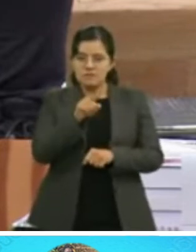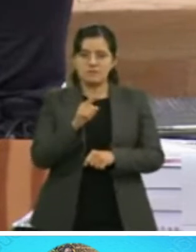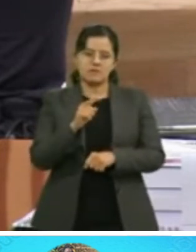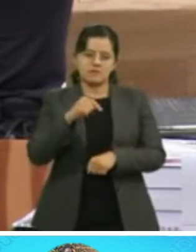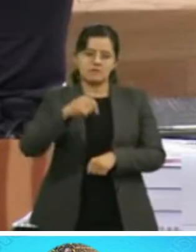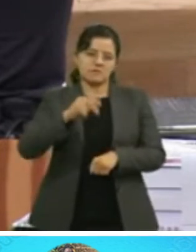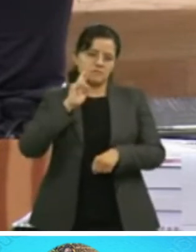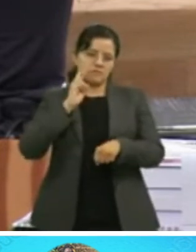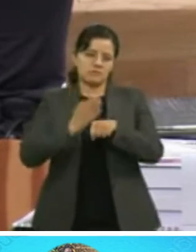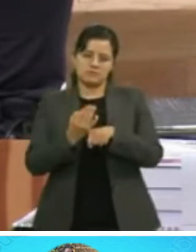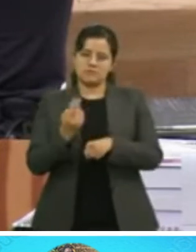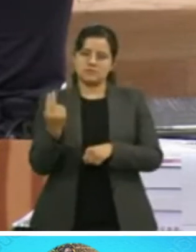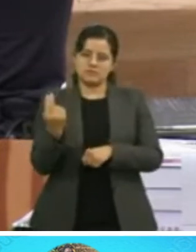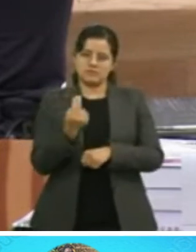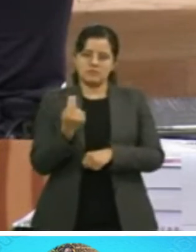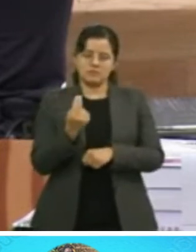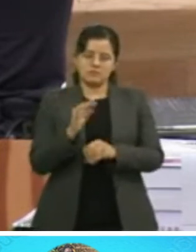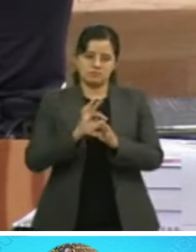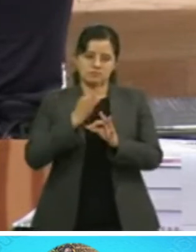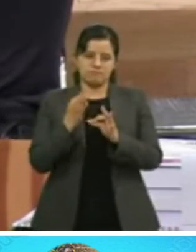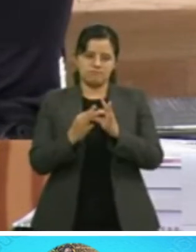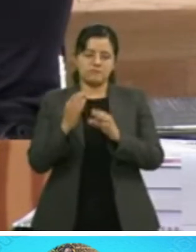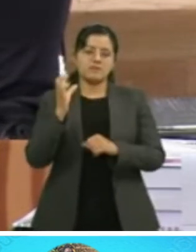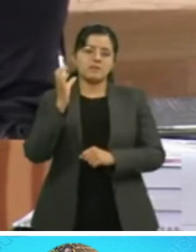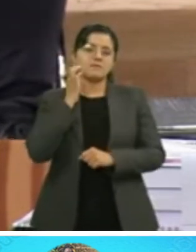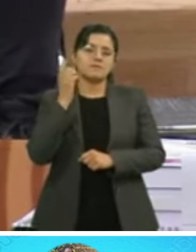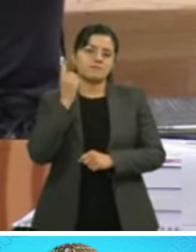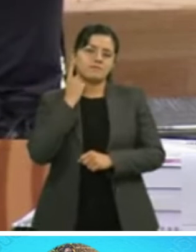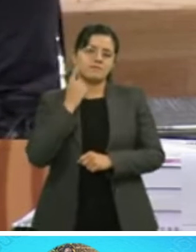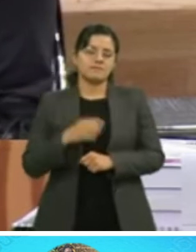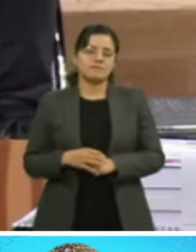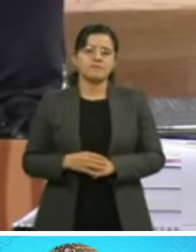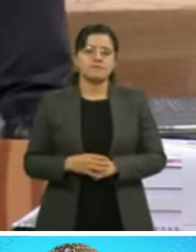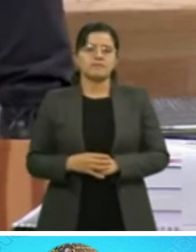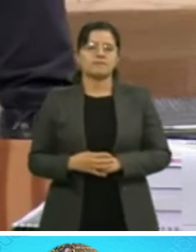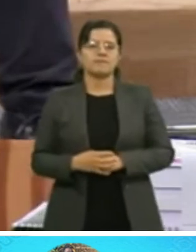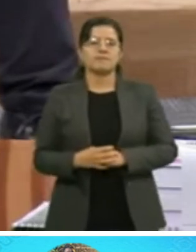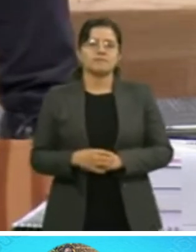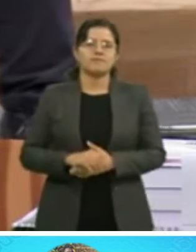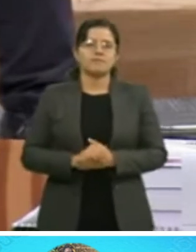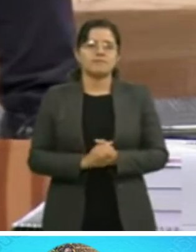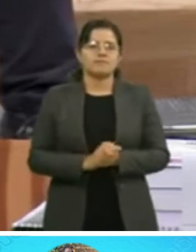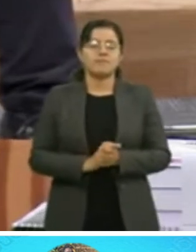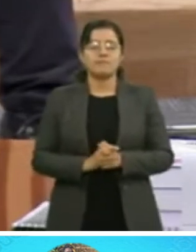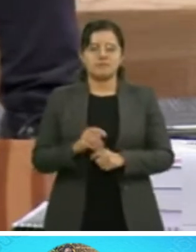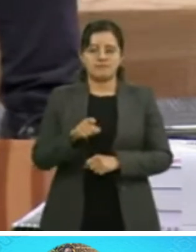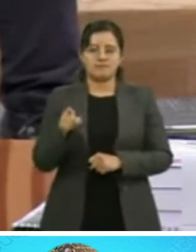se tienen que cumplir, la Cámara de Diputados tiene la obligación de